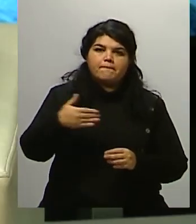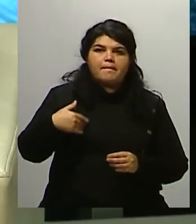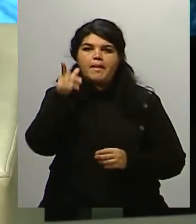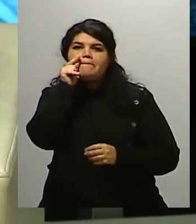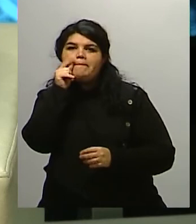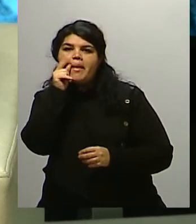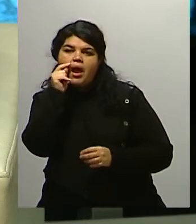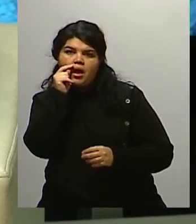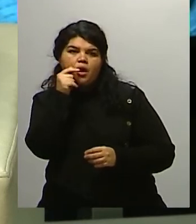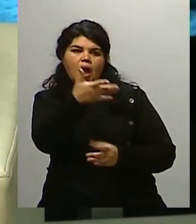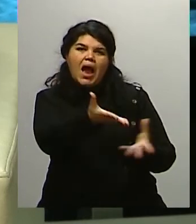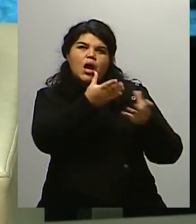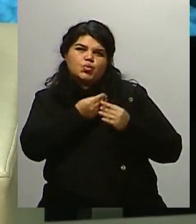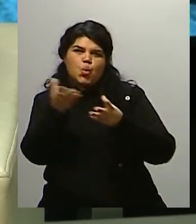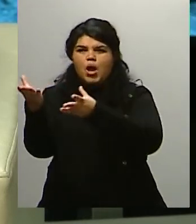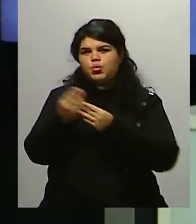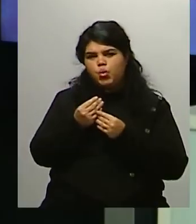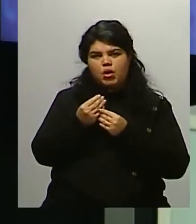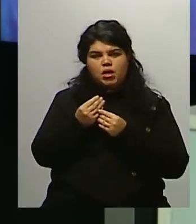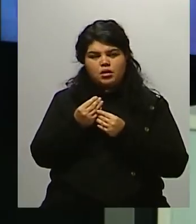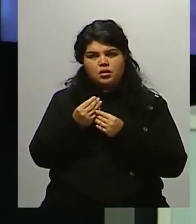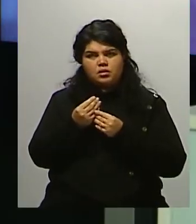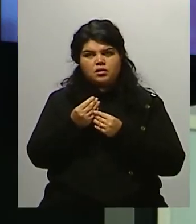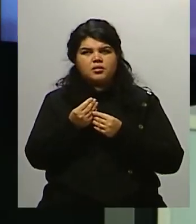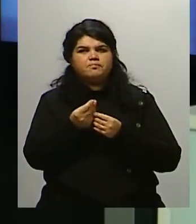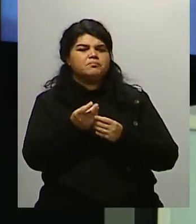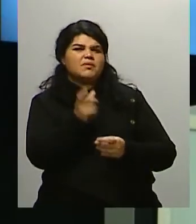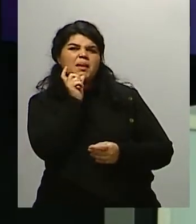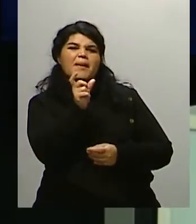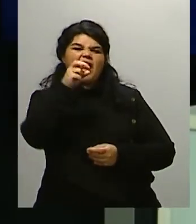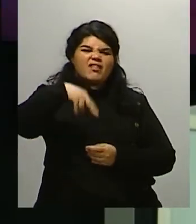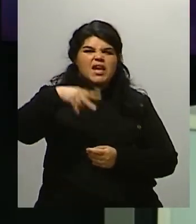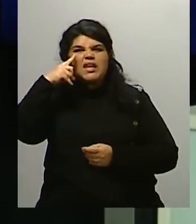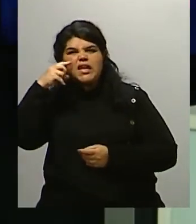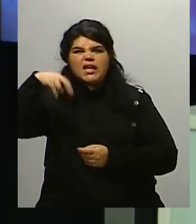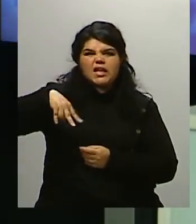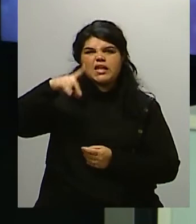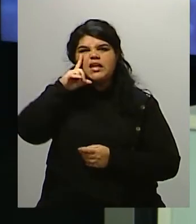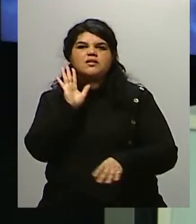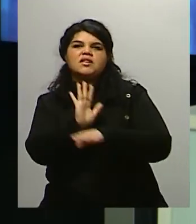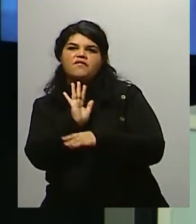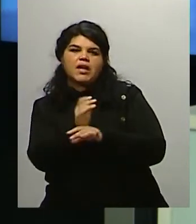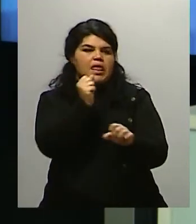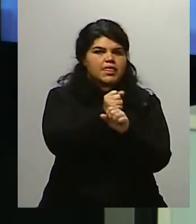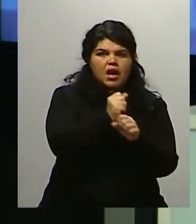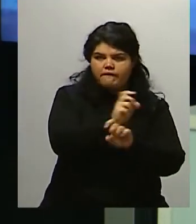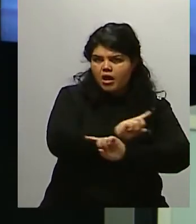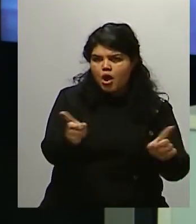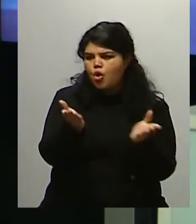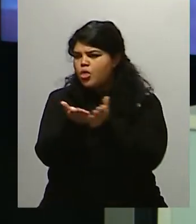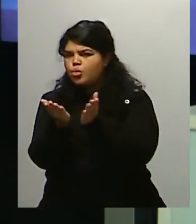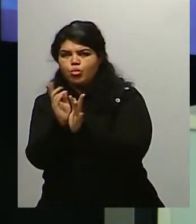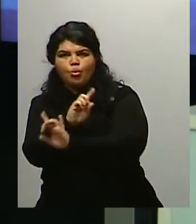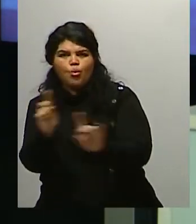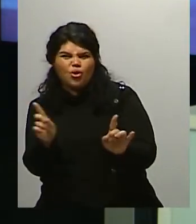ingresos y que no trabaje ni estudie. ¿Y Pero por qué no creen en el sistema, digo? Porque además tienen eso, ¿no? Que no creen en este sistema del trabajo,